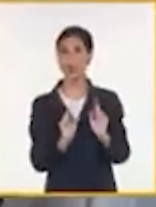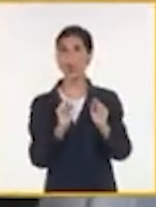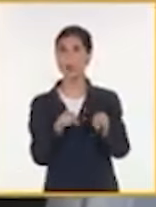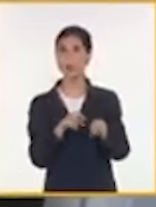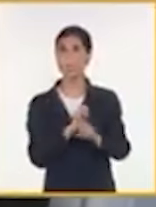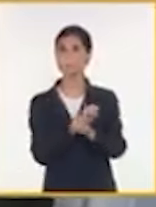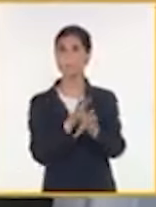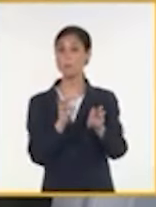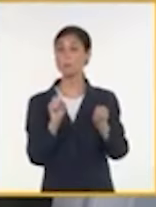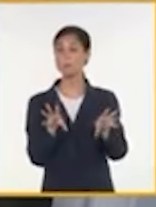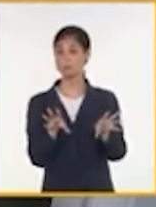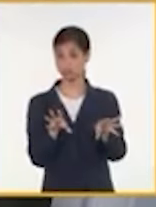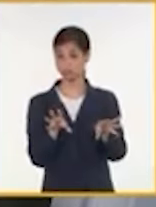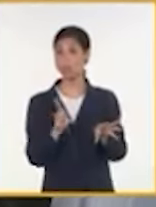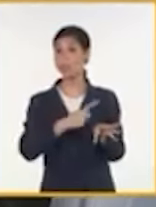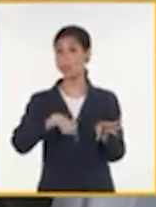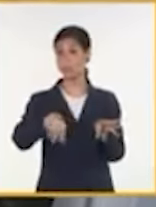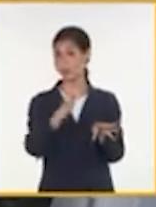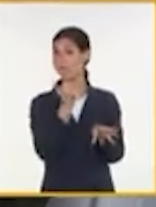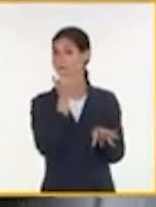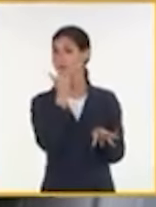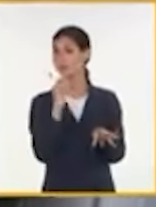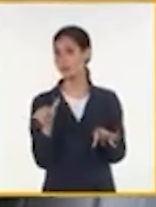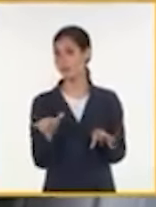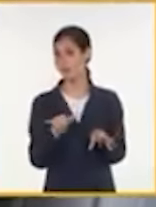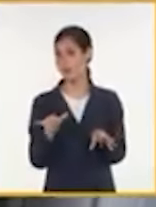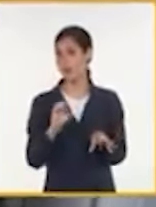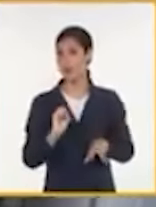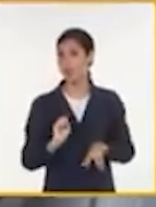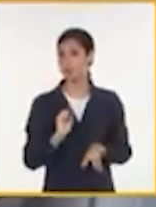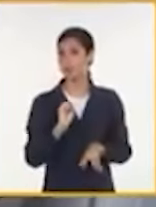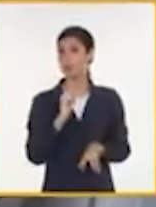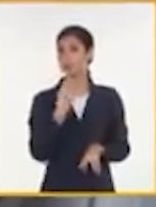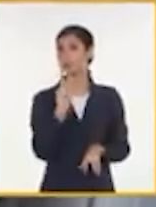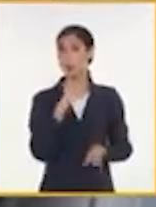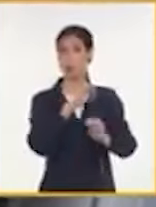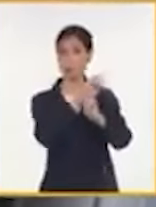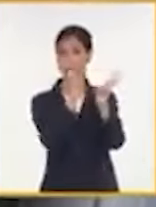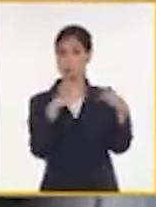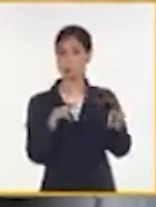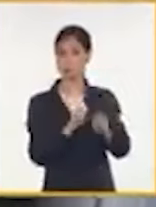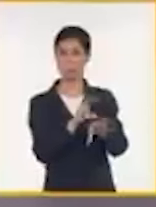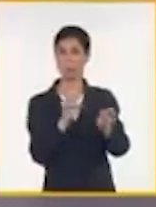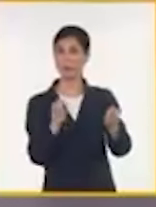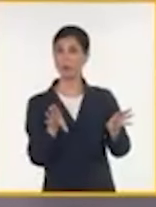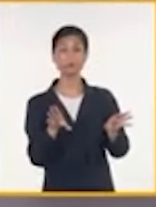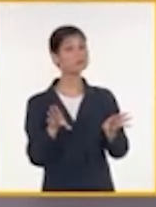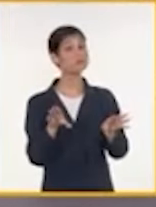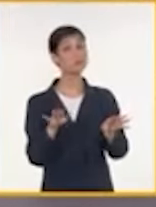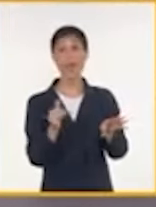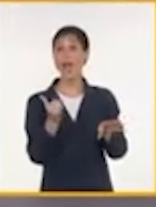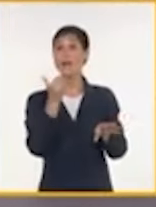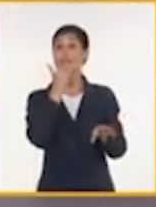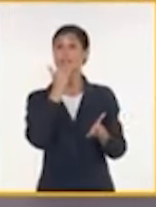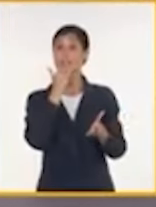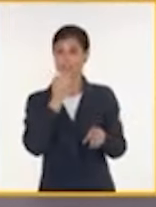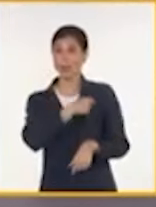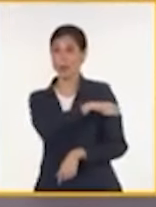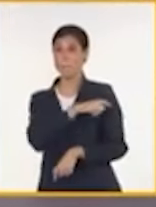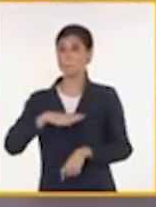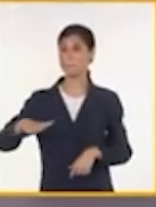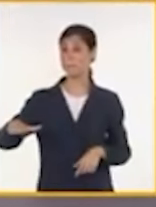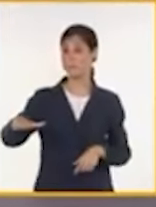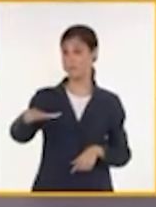porque no solamente es el uso de la red es la adjudicación pública de ser los promotores de esos hechos de